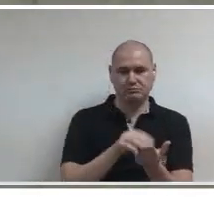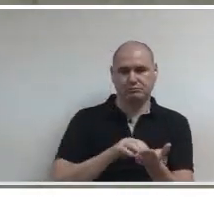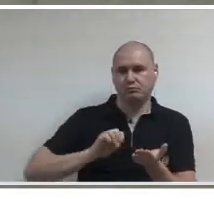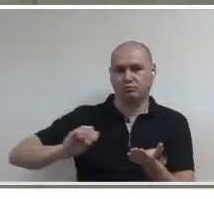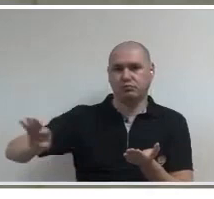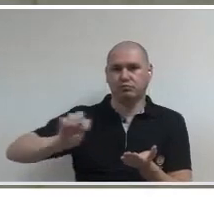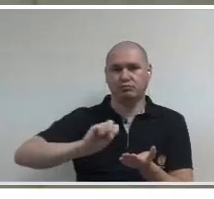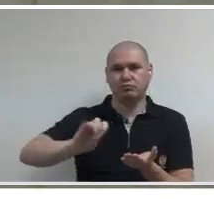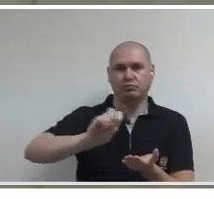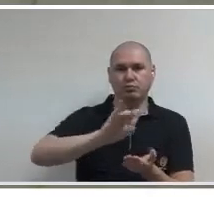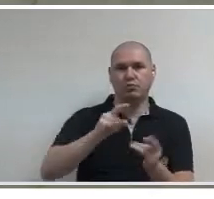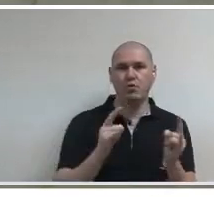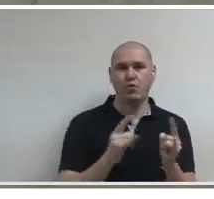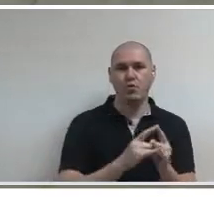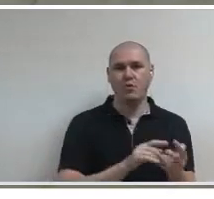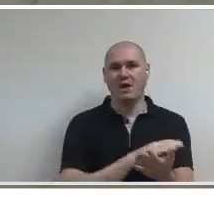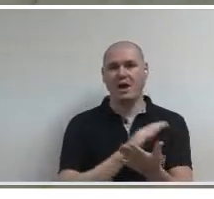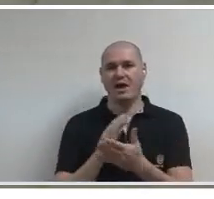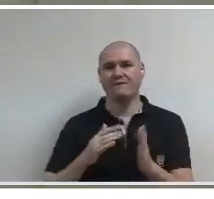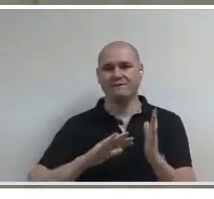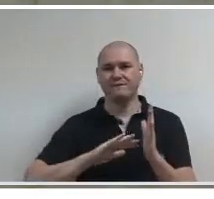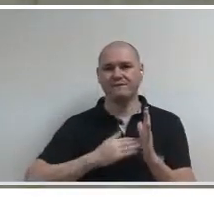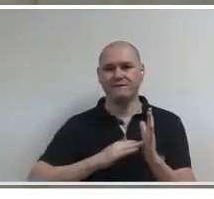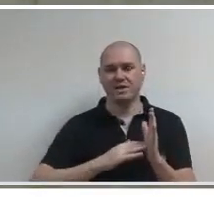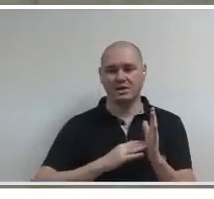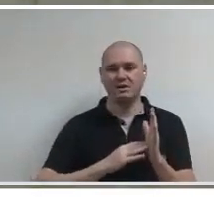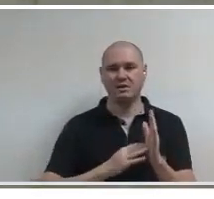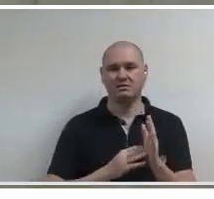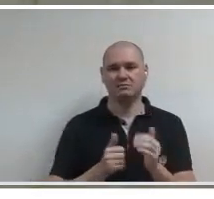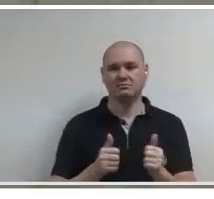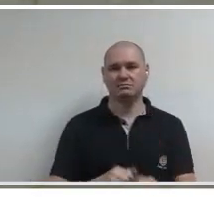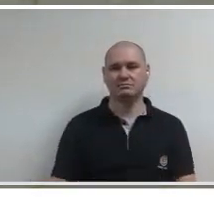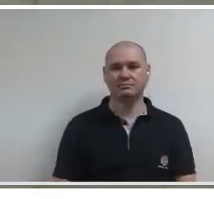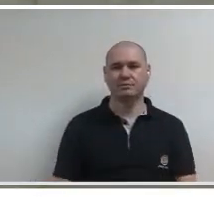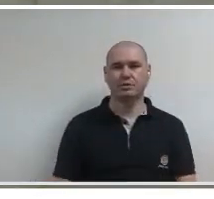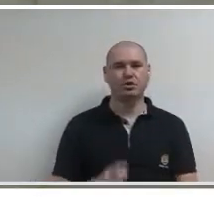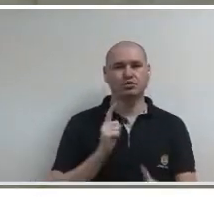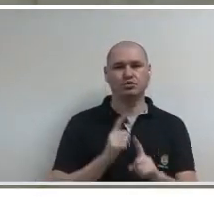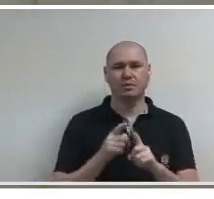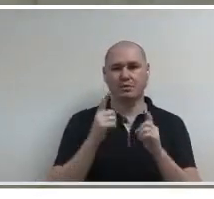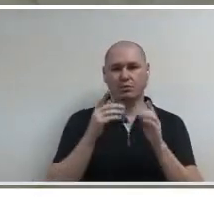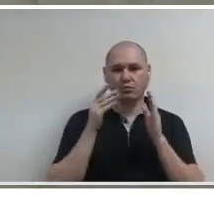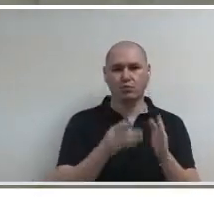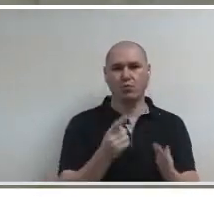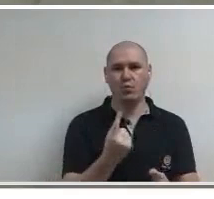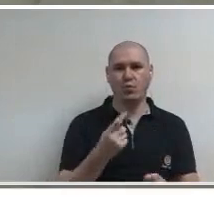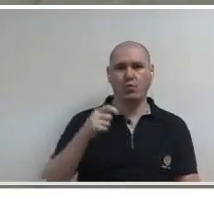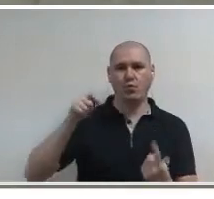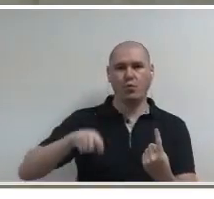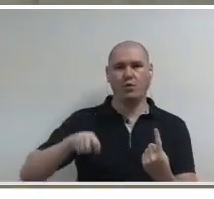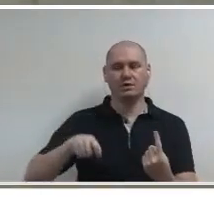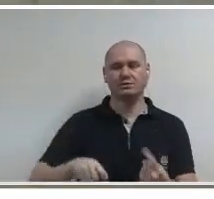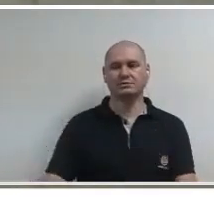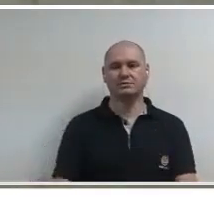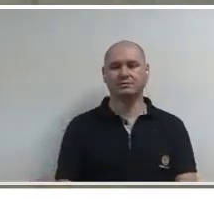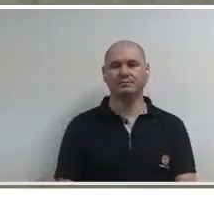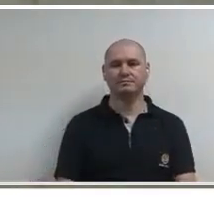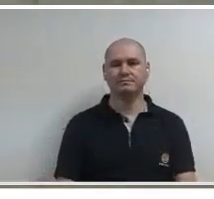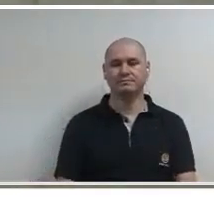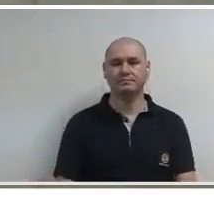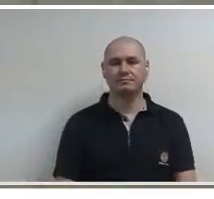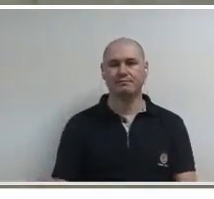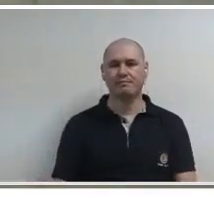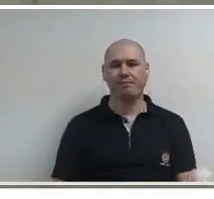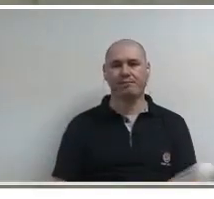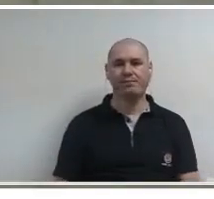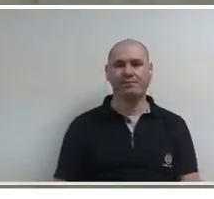¿sabes? de Jangua, las medidas, sobre pe, todo los amparos, en un solo juez. Caso fuera, ya Entonces, hueco amparo, recibiría mi que arjegua, ese petín juez de juez turno